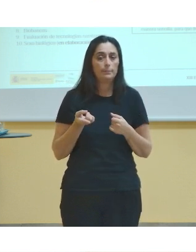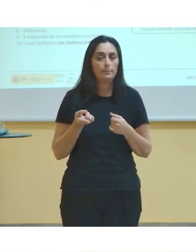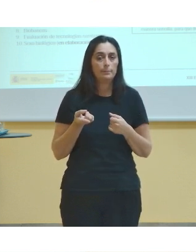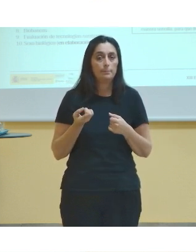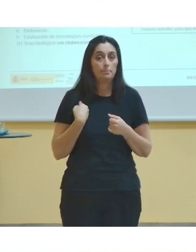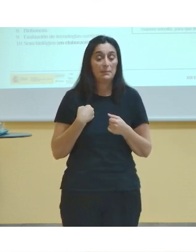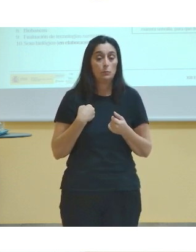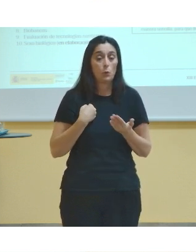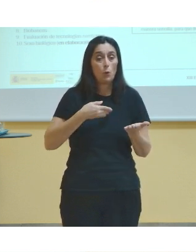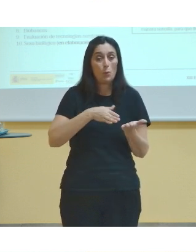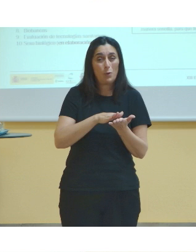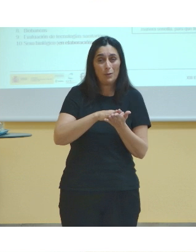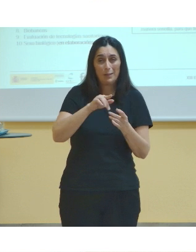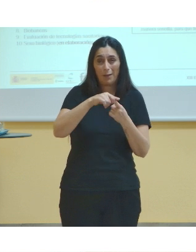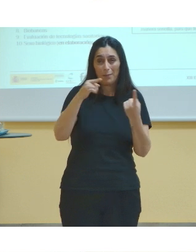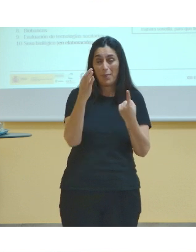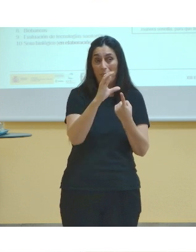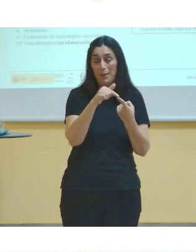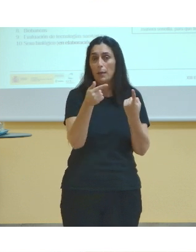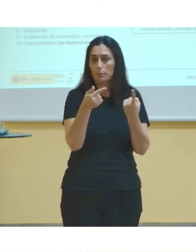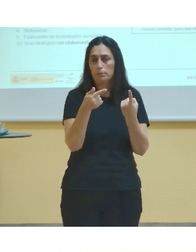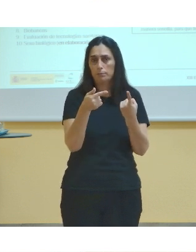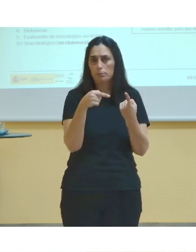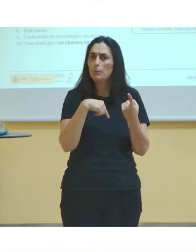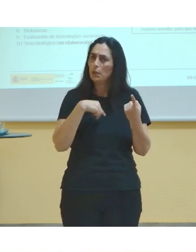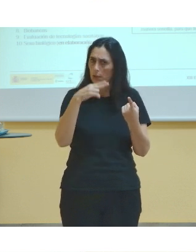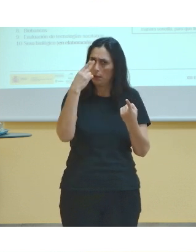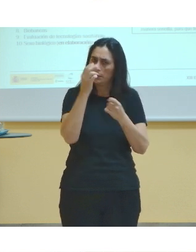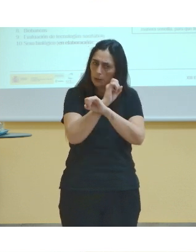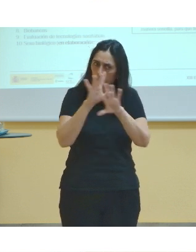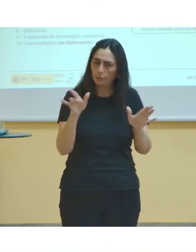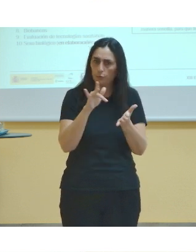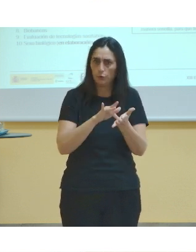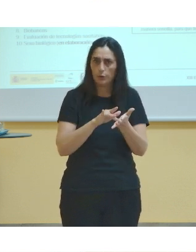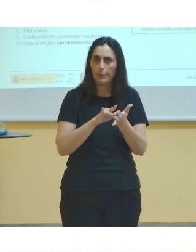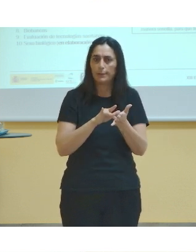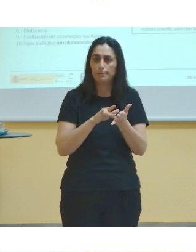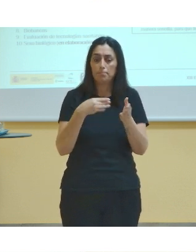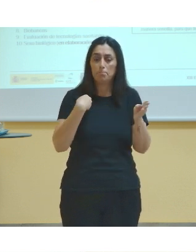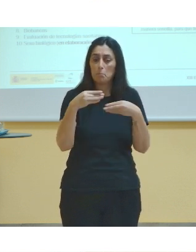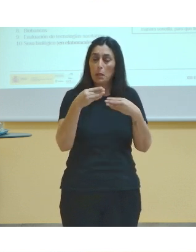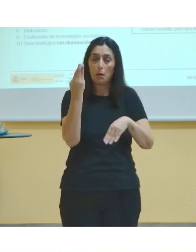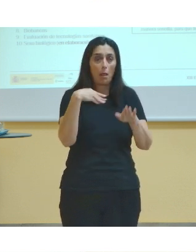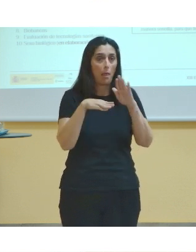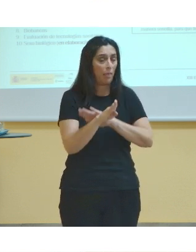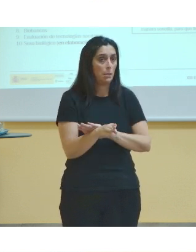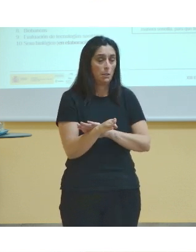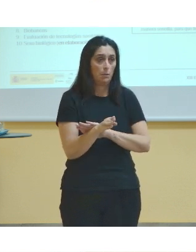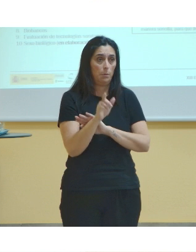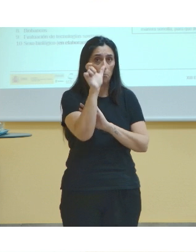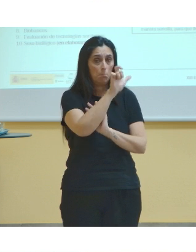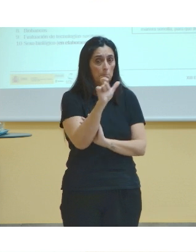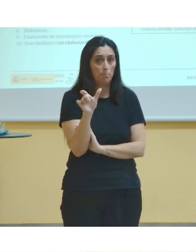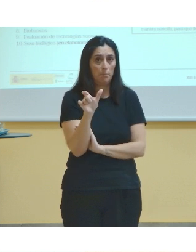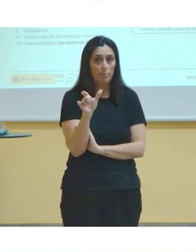la publicación del Ciberer. Entonces, bueno, pues tiene una difusión interesante. Son materiales accesibles para personas